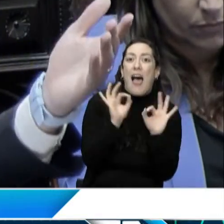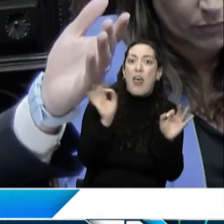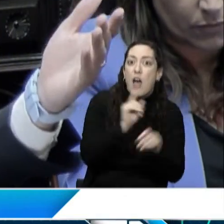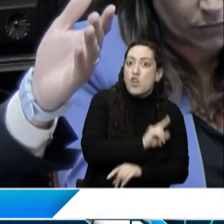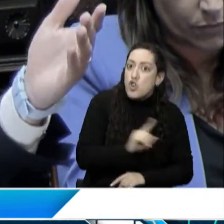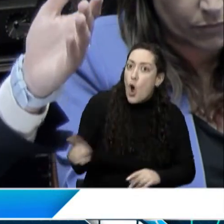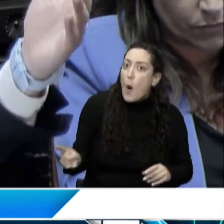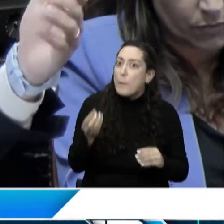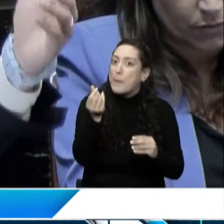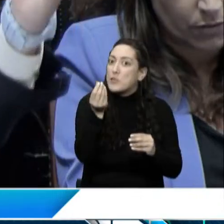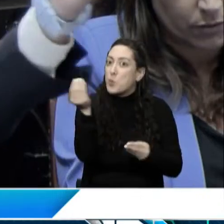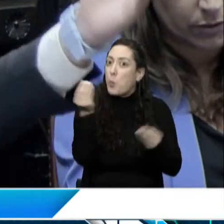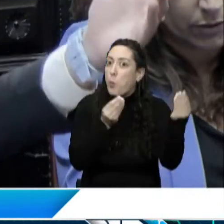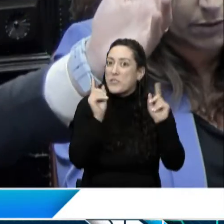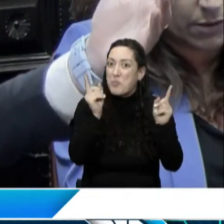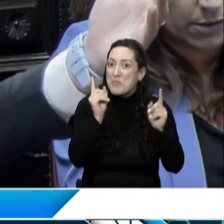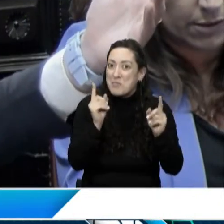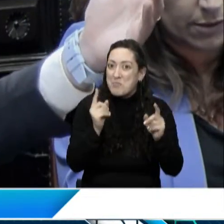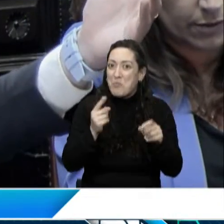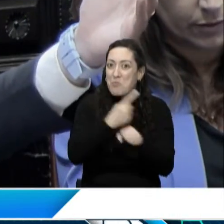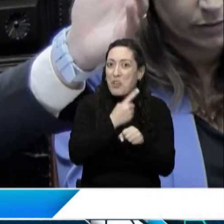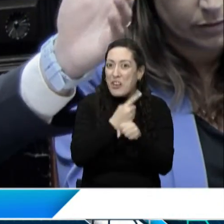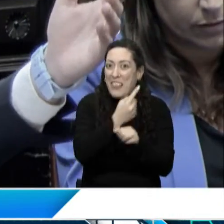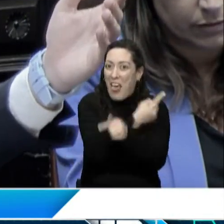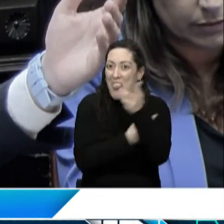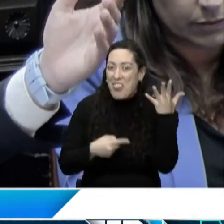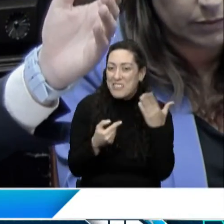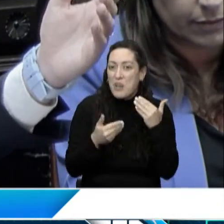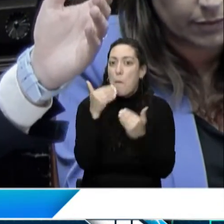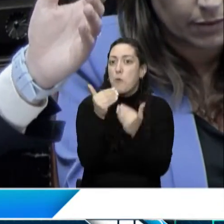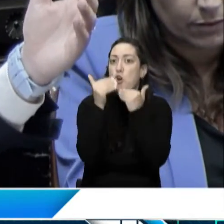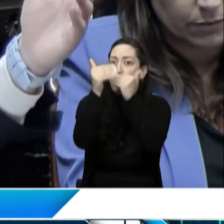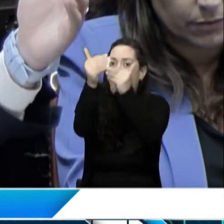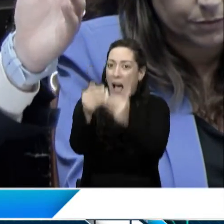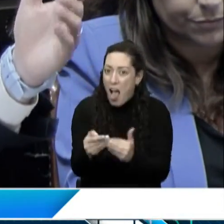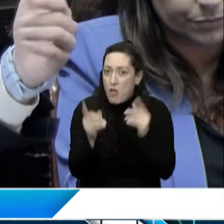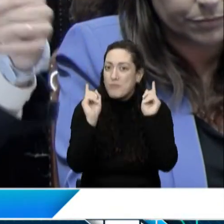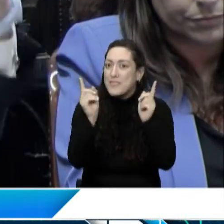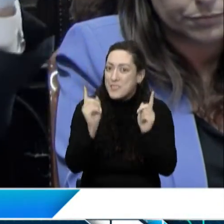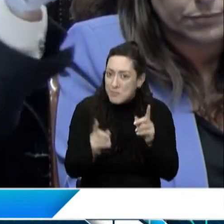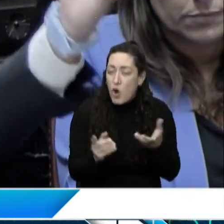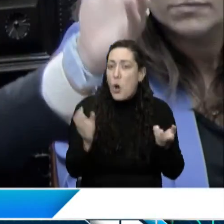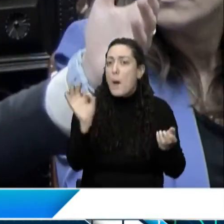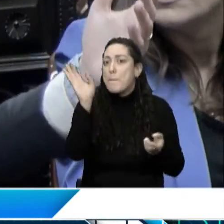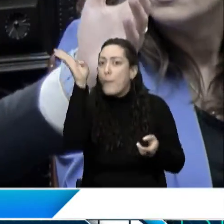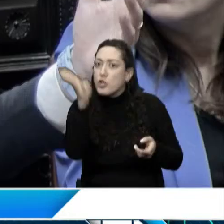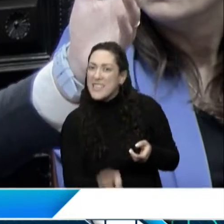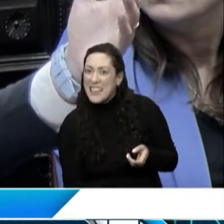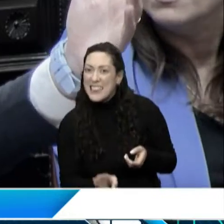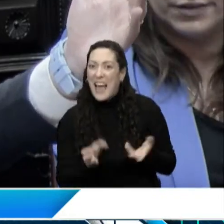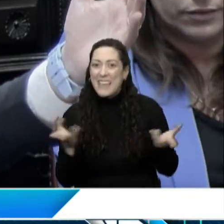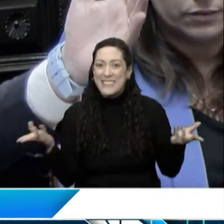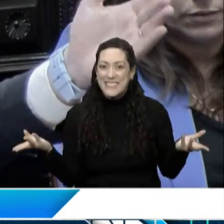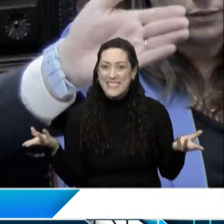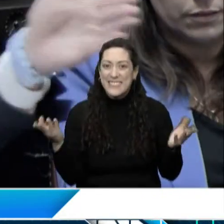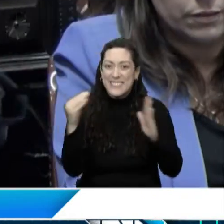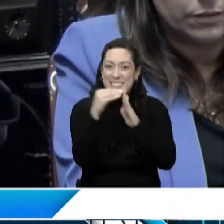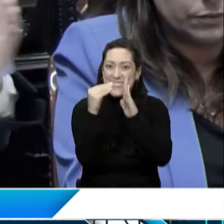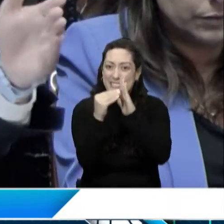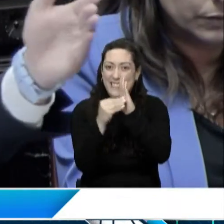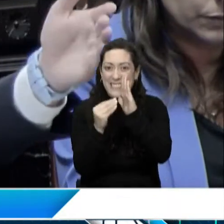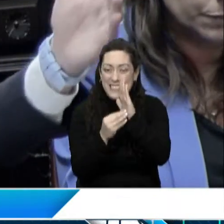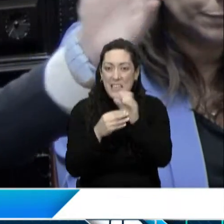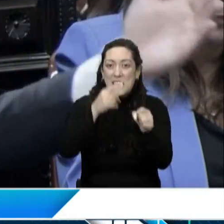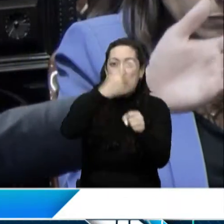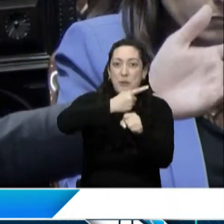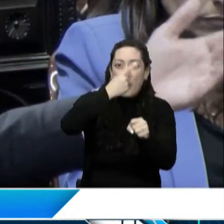presupuesto que prorrogó tiene prioridades y tiene porcentualidades en donde tiene que